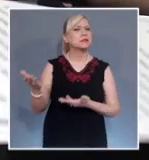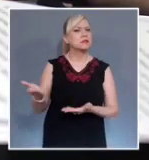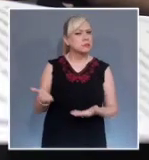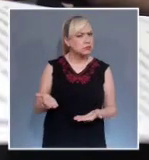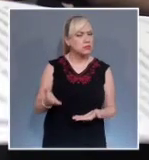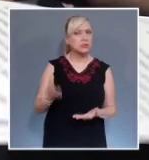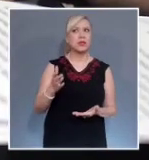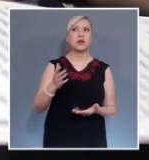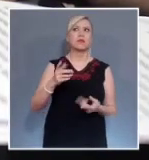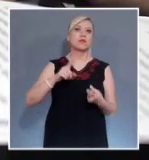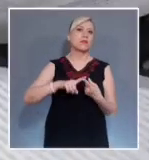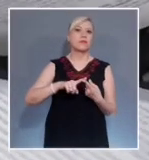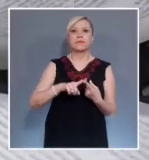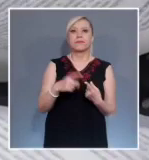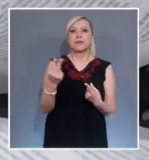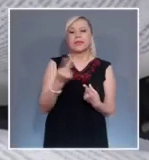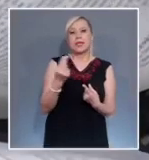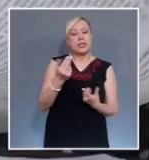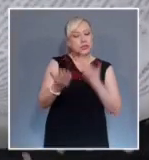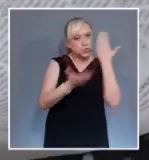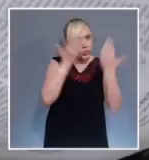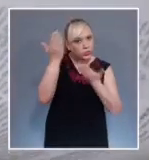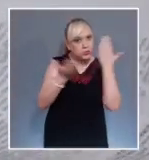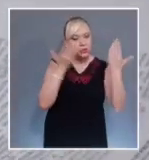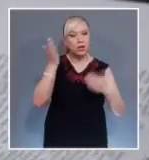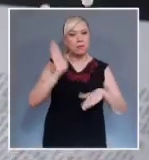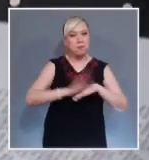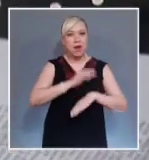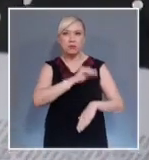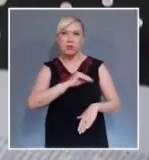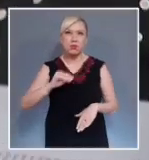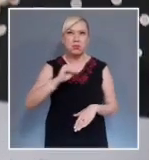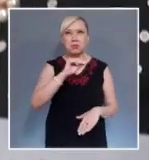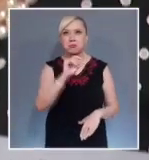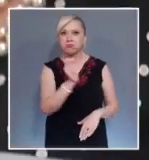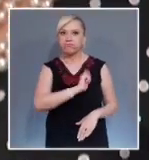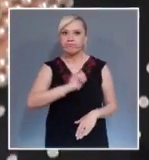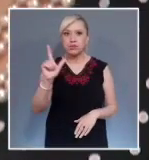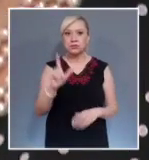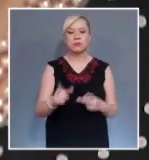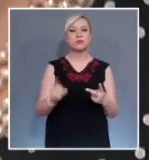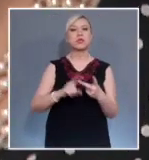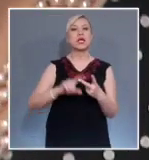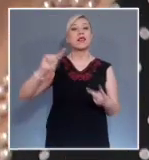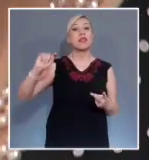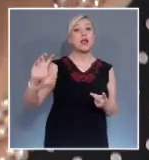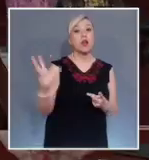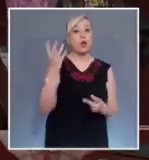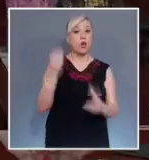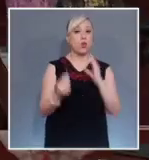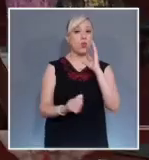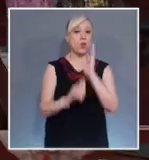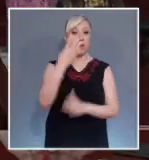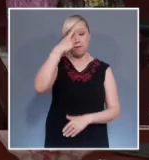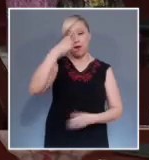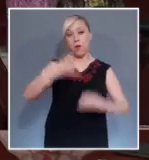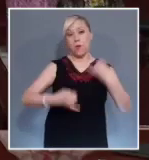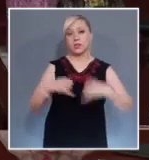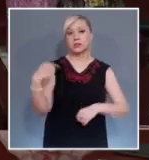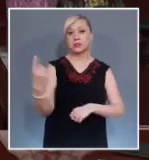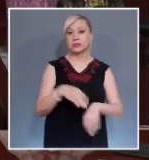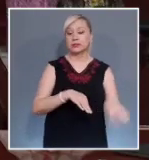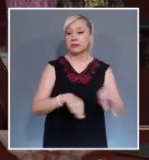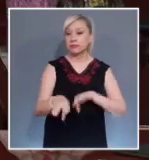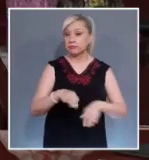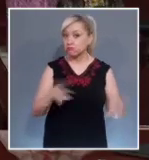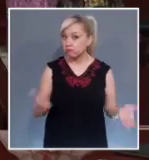el acceso a la carrera judicial y la tecnología con que cuentan los impartidores de justicia y creo que un punto también